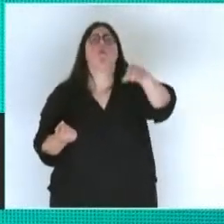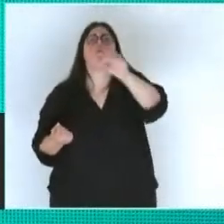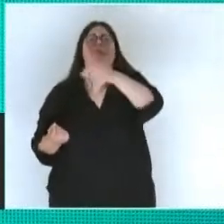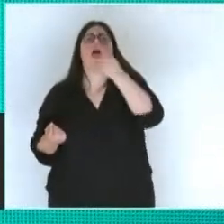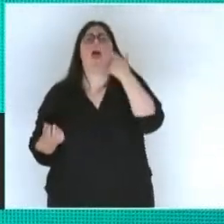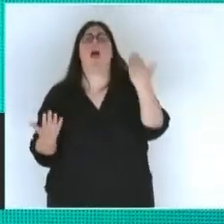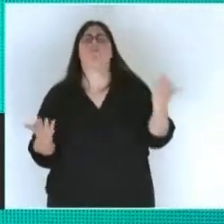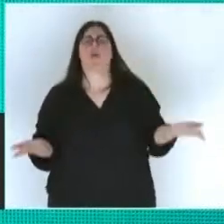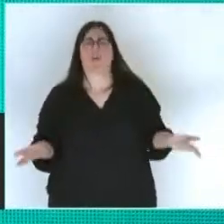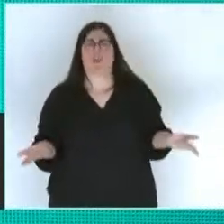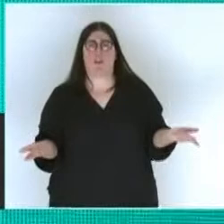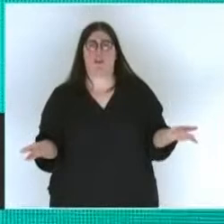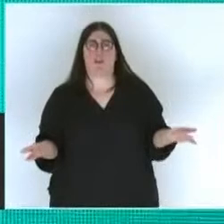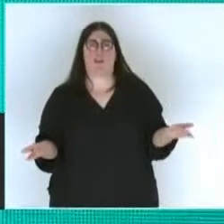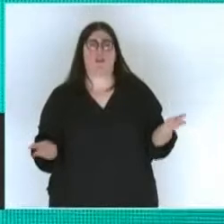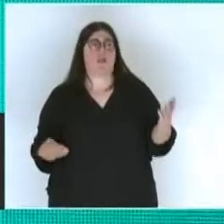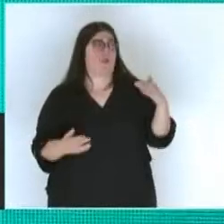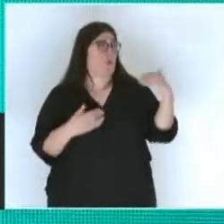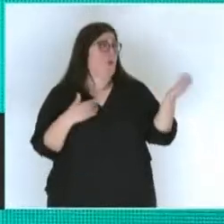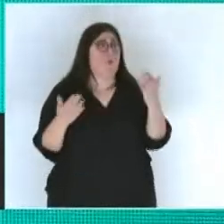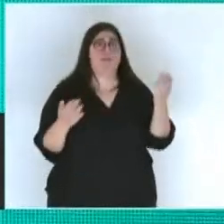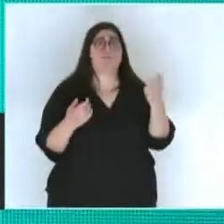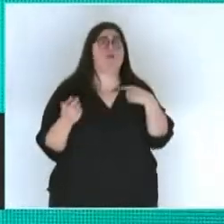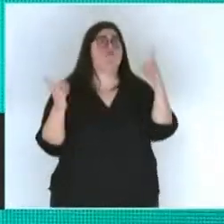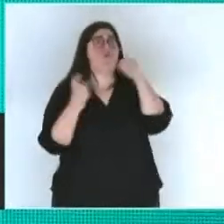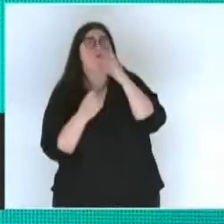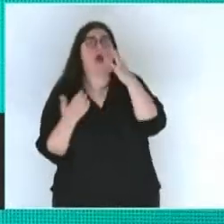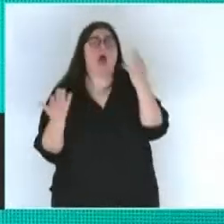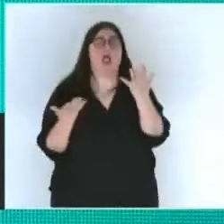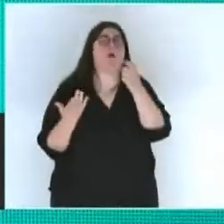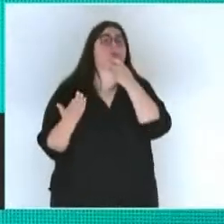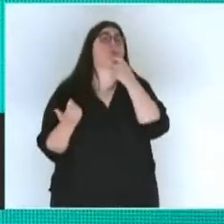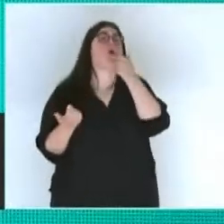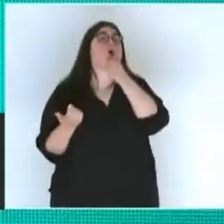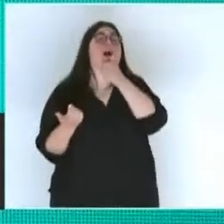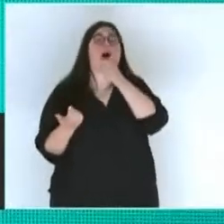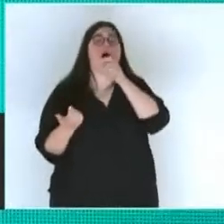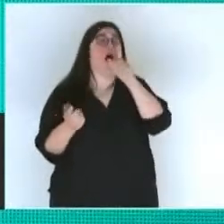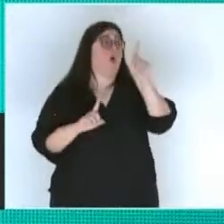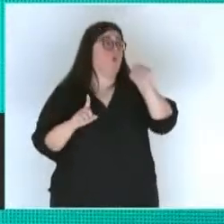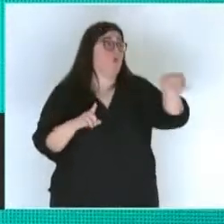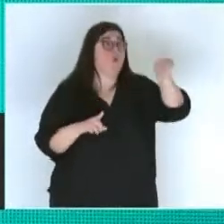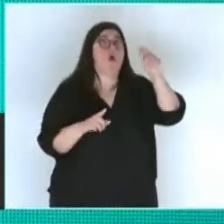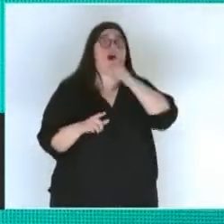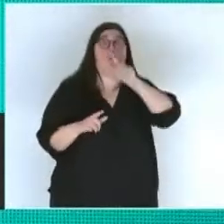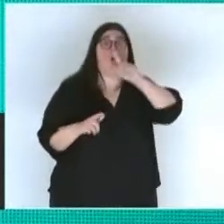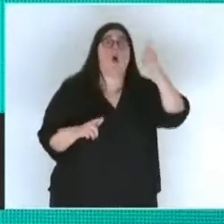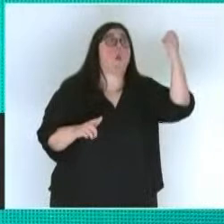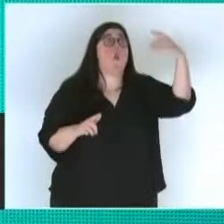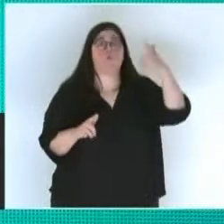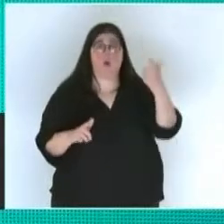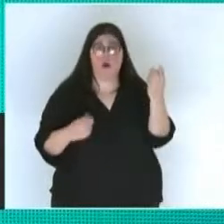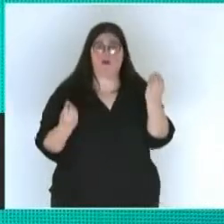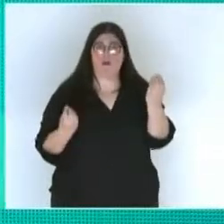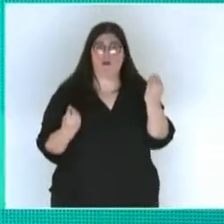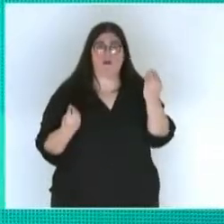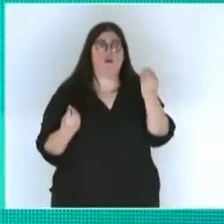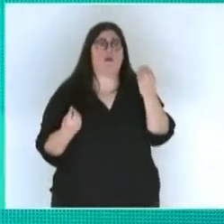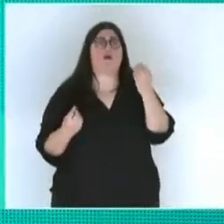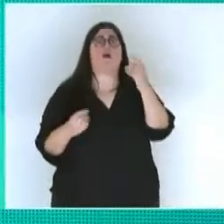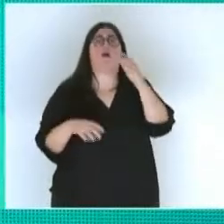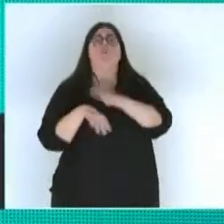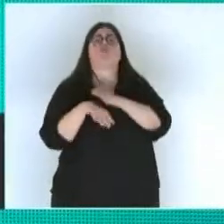los vecinos tengan algún problema. Hay vecinos que están sin agua, sin luz y nunca se aparecen. La